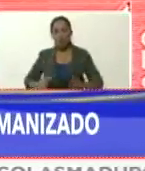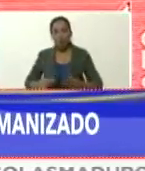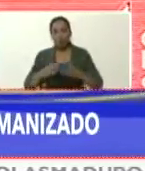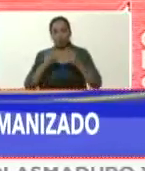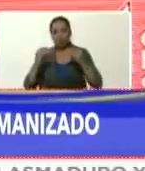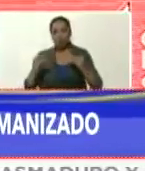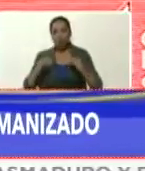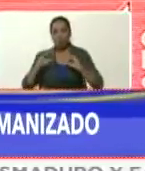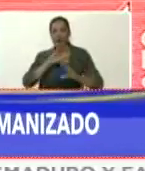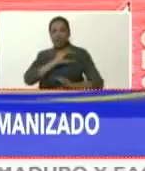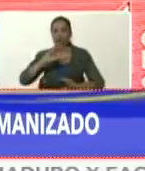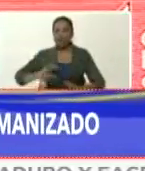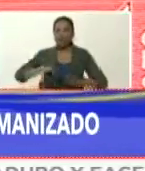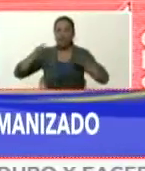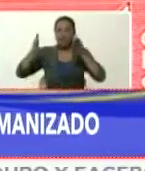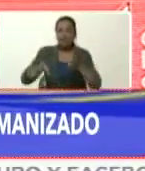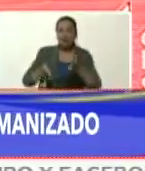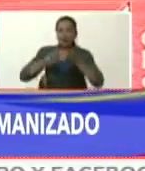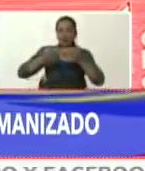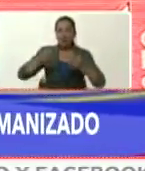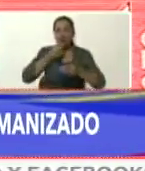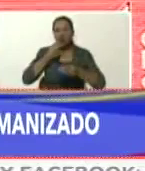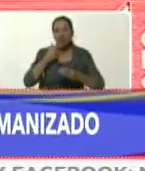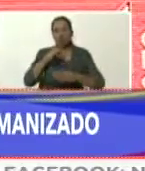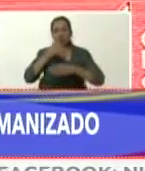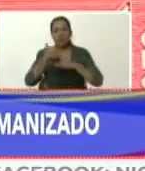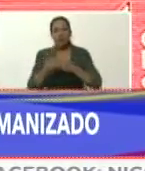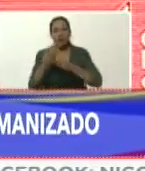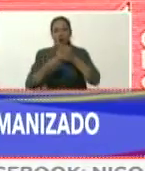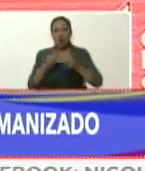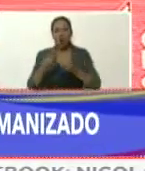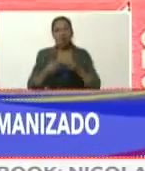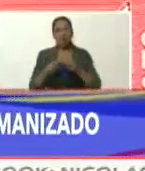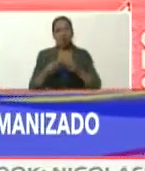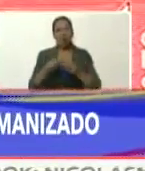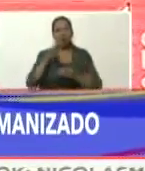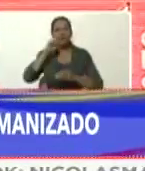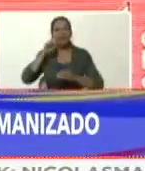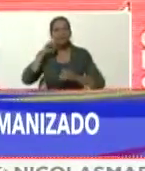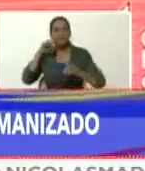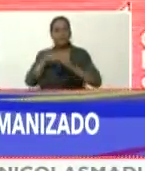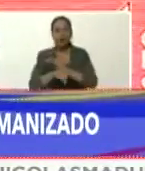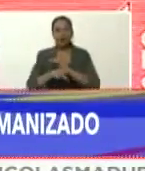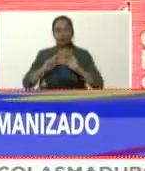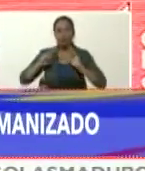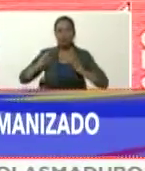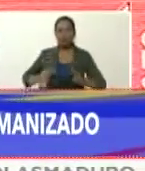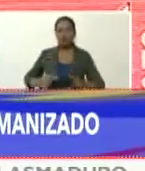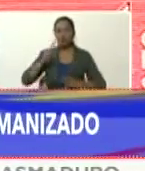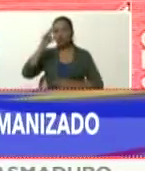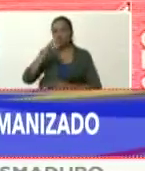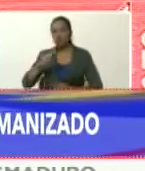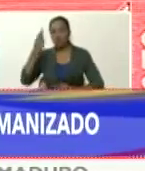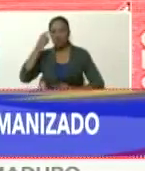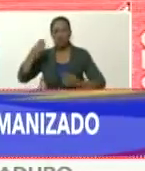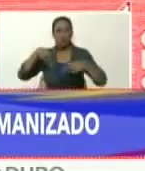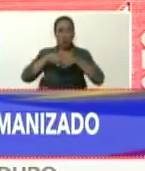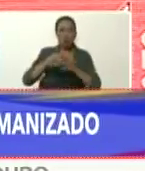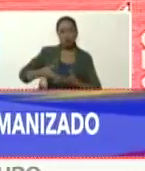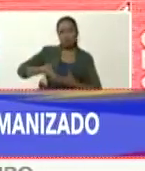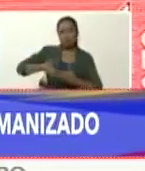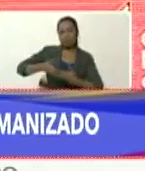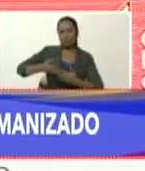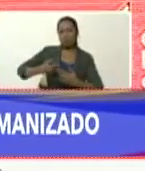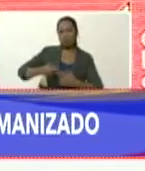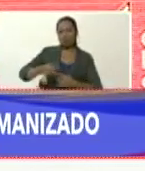humanistas, cristianos, de los hermosos planes como parto humanizado y lactancia materna, que se hacen todos los días, que